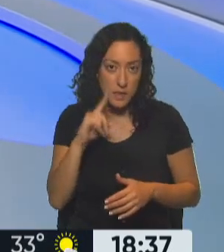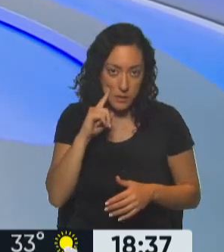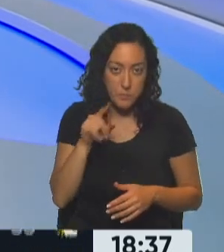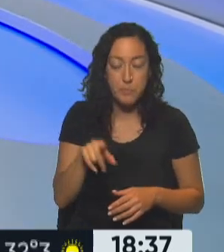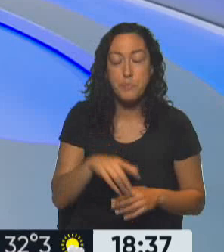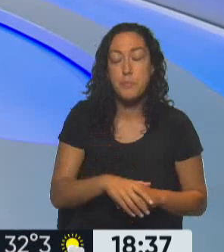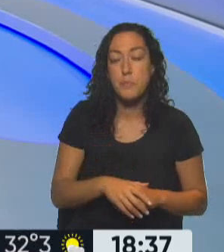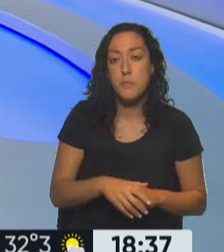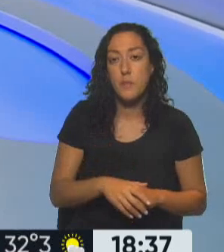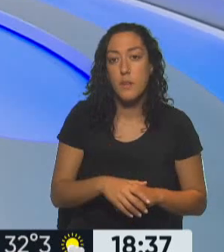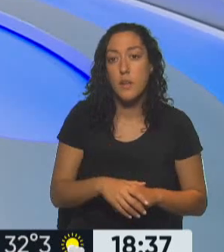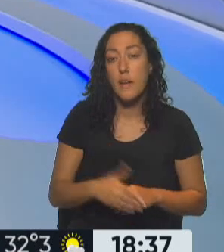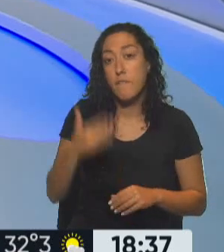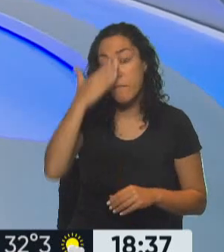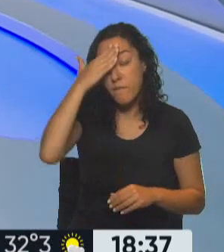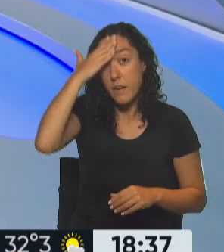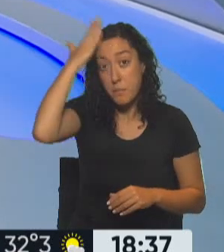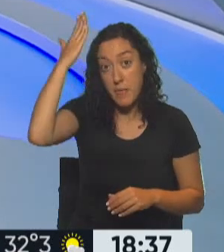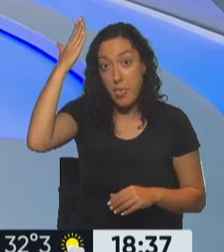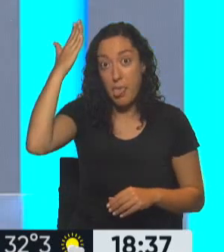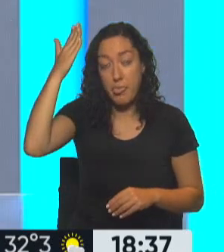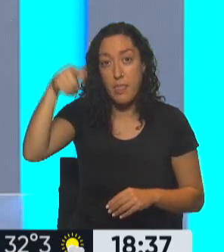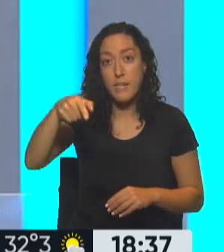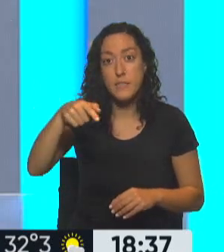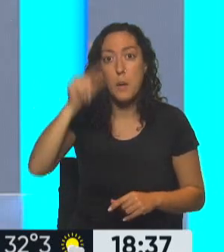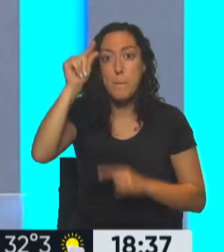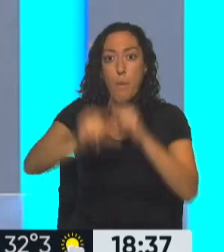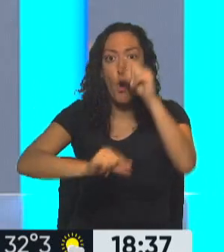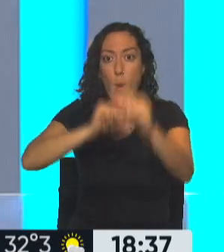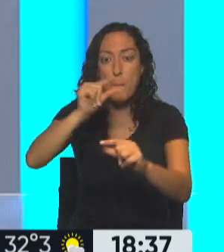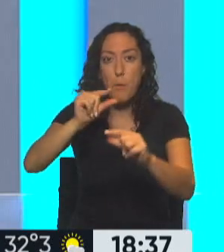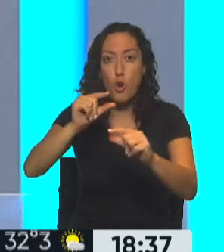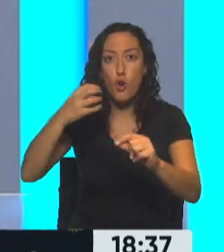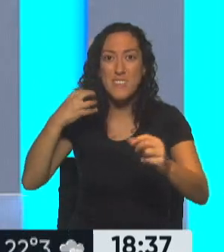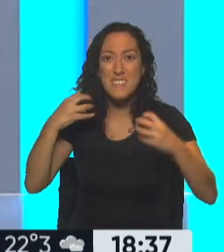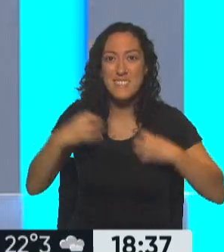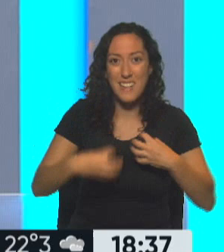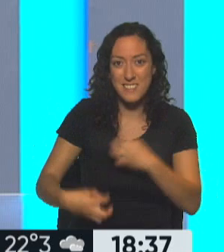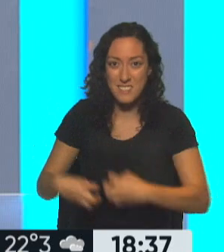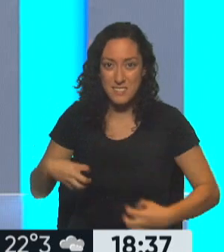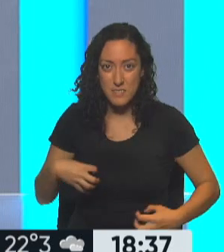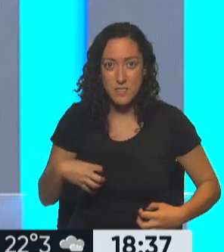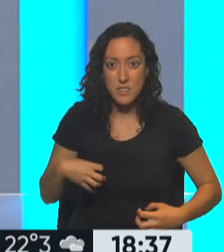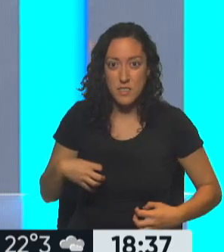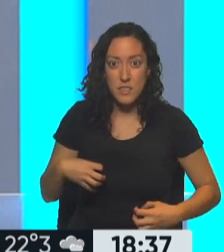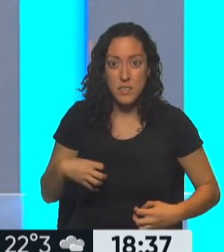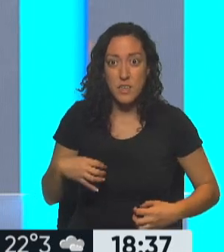enfermedad determinada que iba generando una serie de quistes en su cuerpo y que se multiplicaron